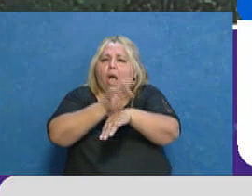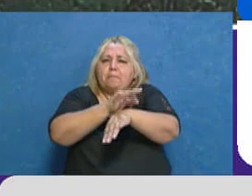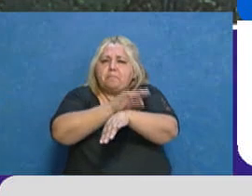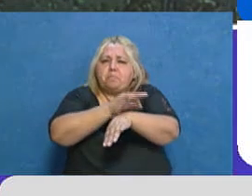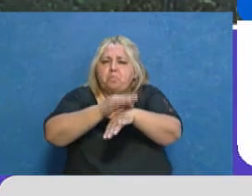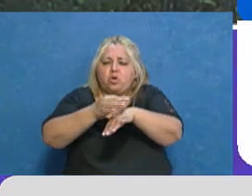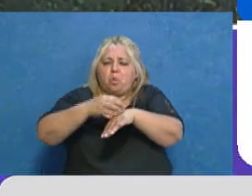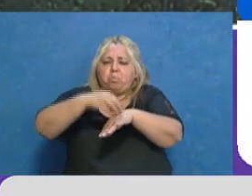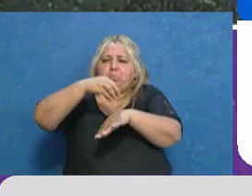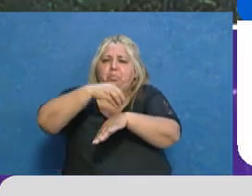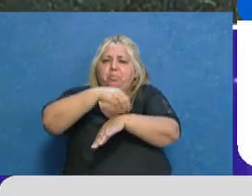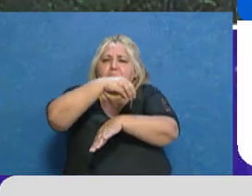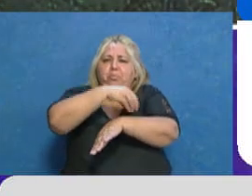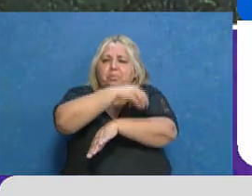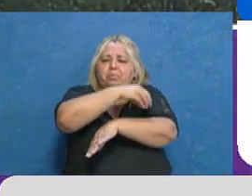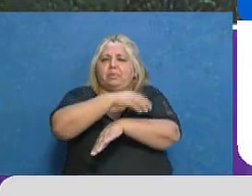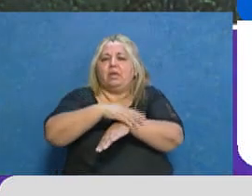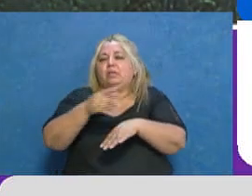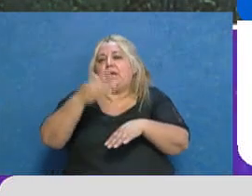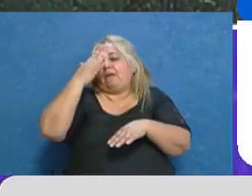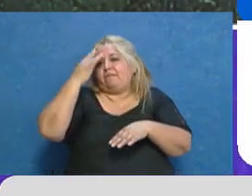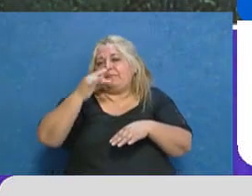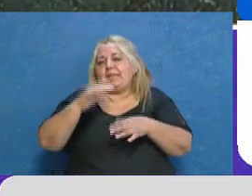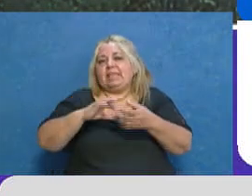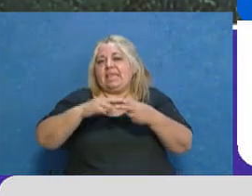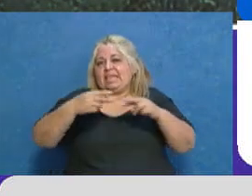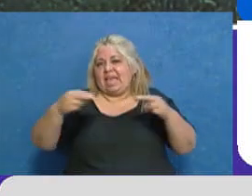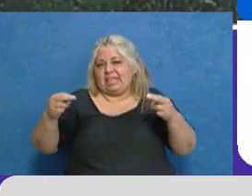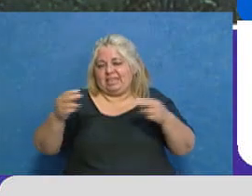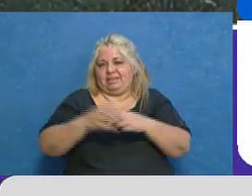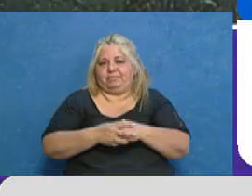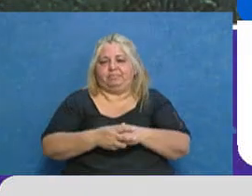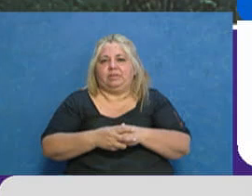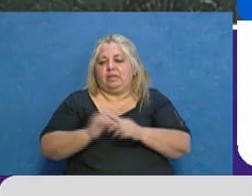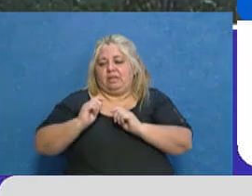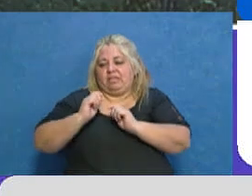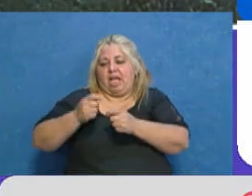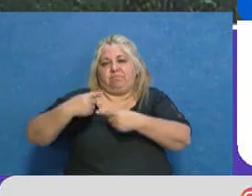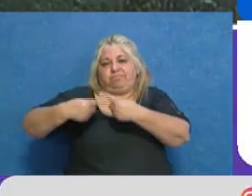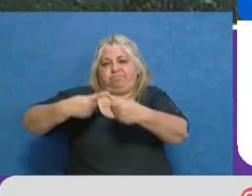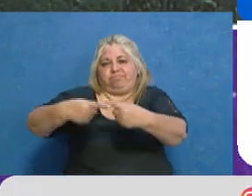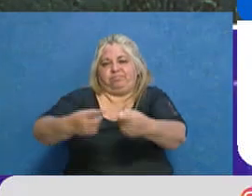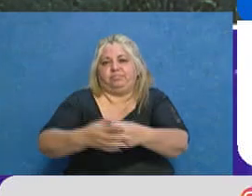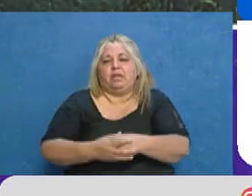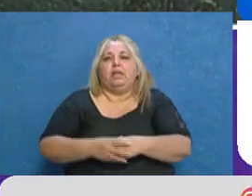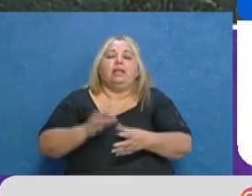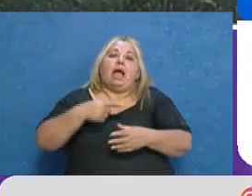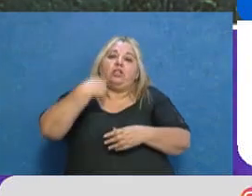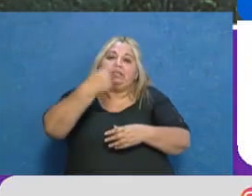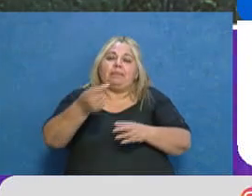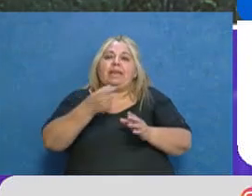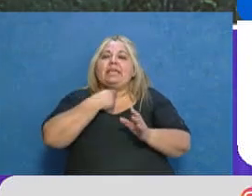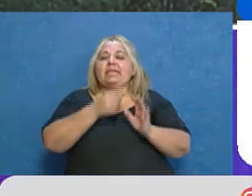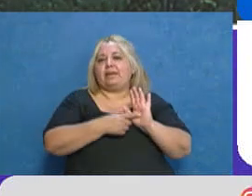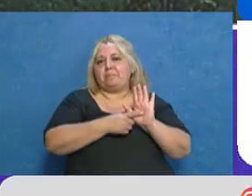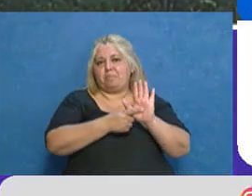decía, es una enfermedad genética y lo que se busca la semana que viene es visibilizar esta enfermedad. Y nosotros vamos a conocer